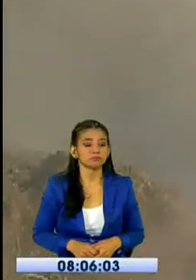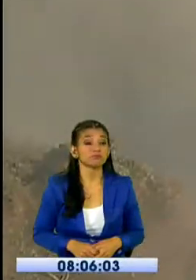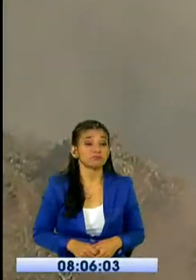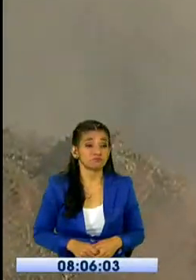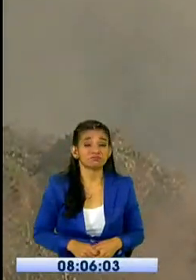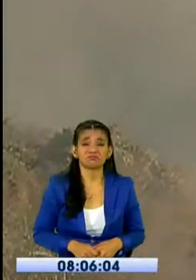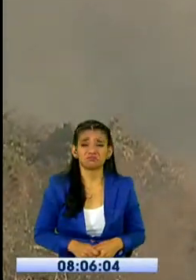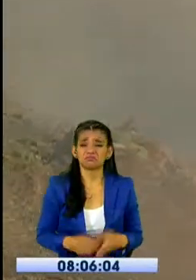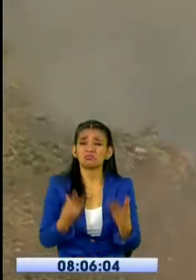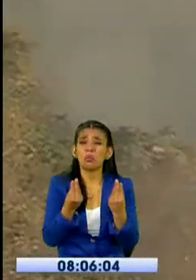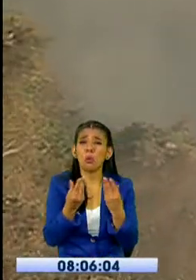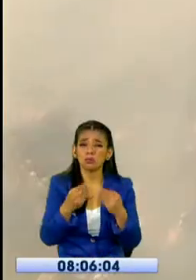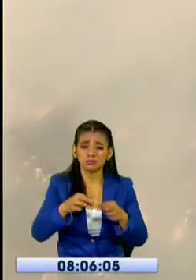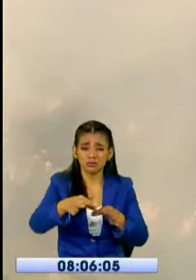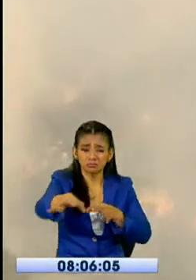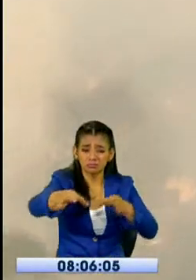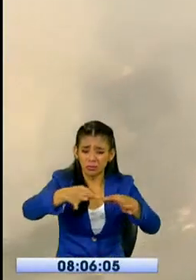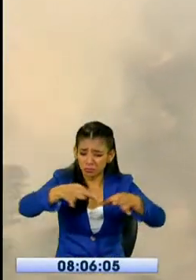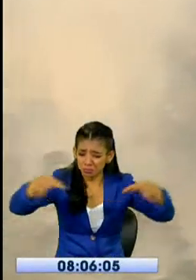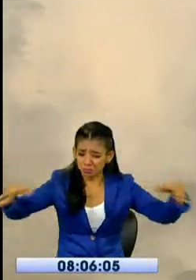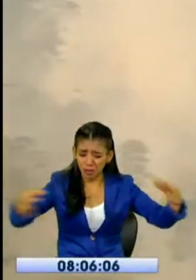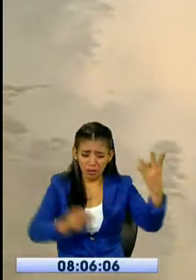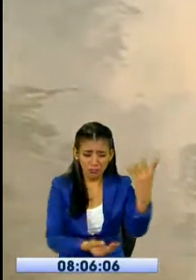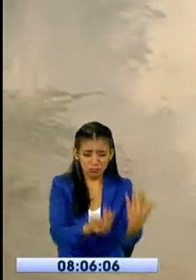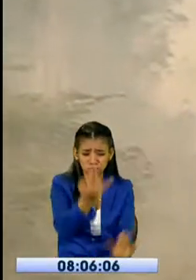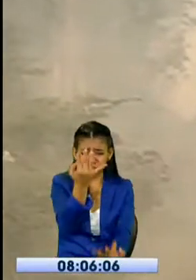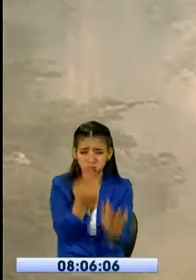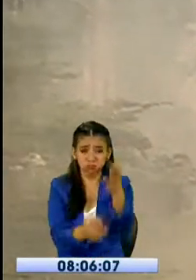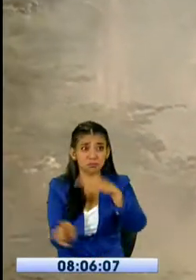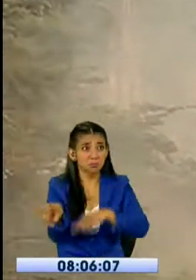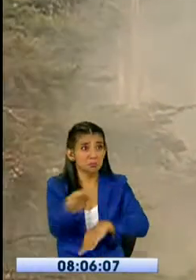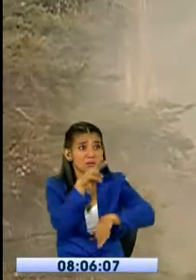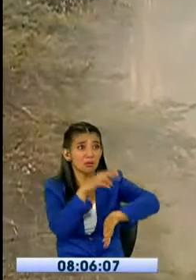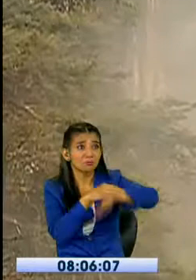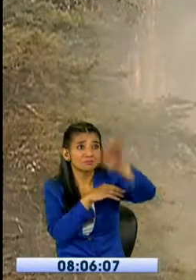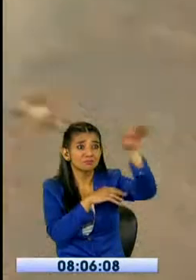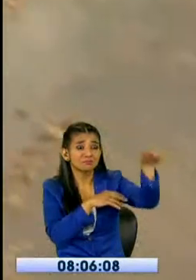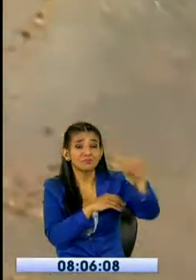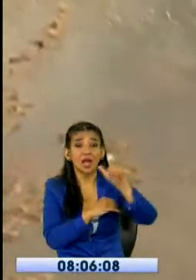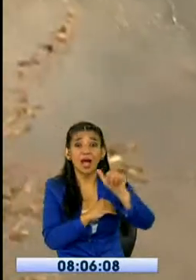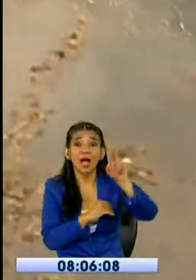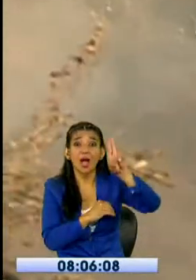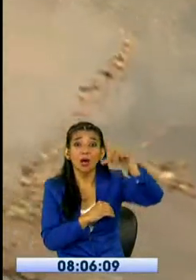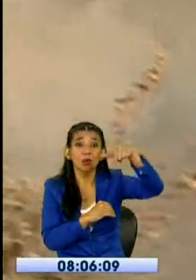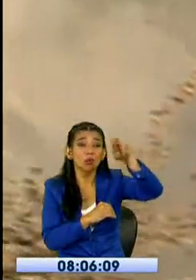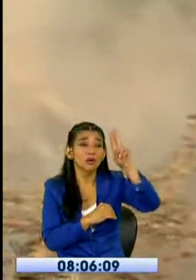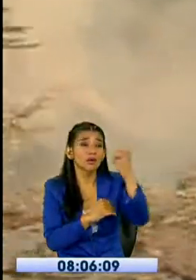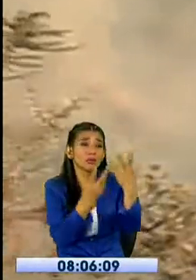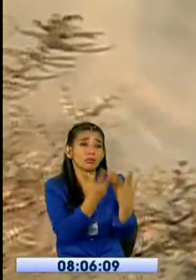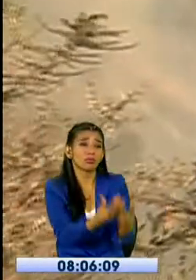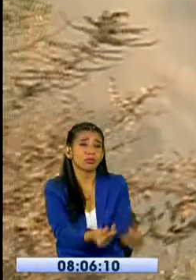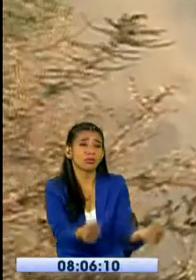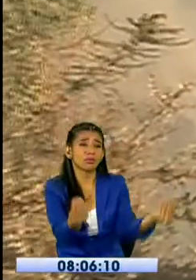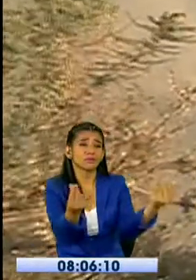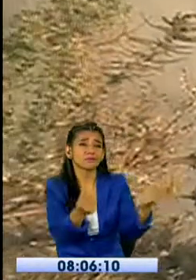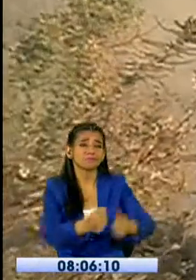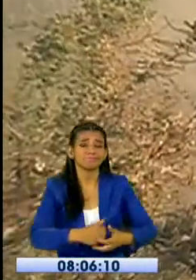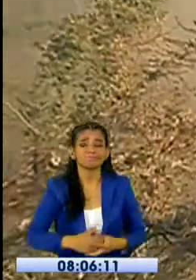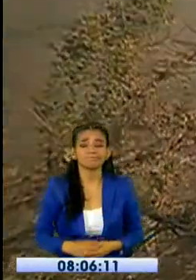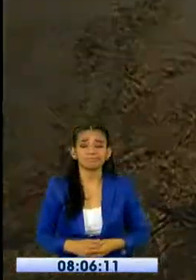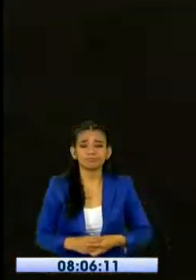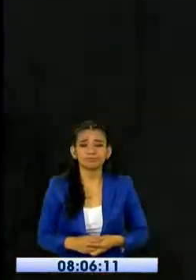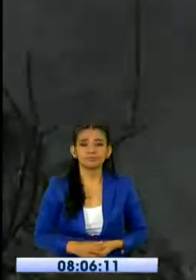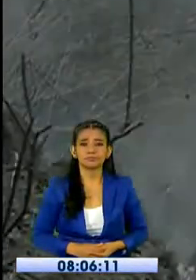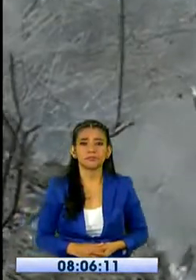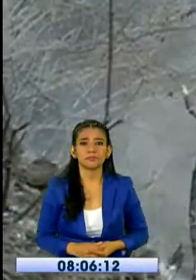Son cientos de hectáreas las afectadas. Solo basta mirar al Cerro Auqui para contemplar la vegetación calcinada. En Quito, con imágenes de